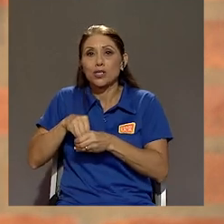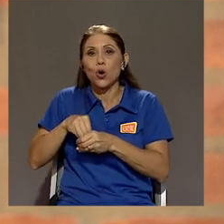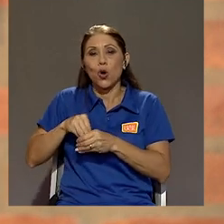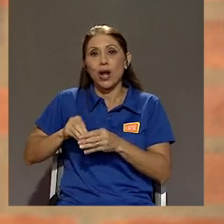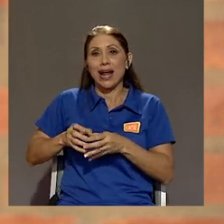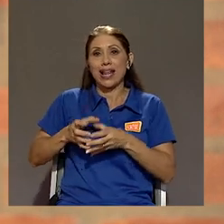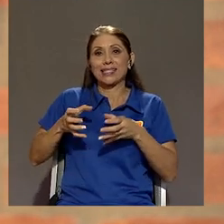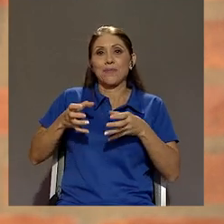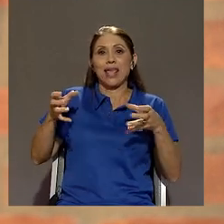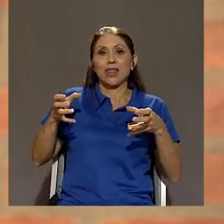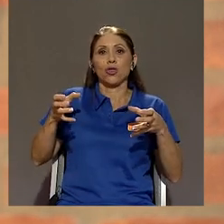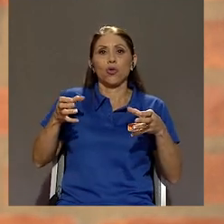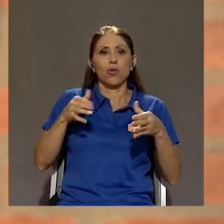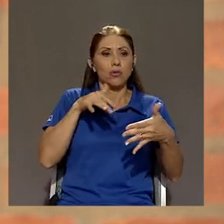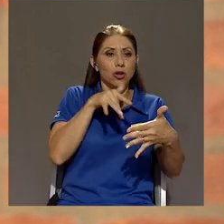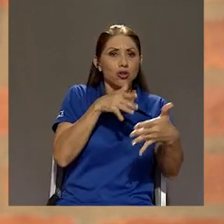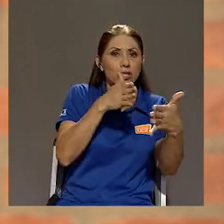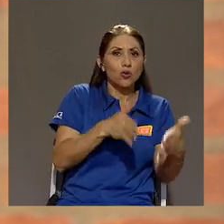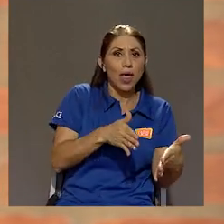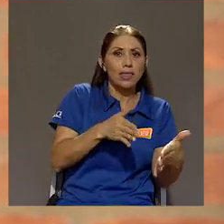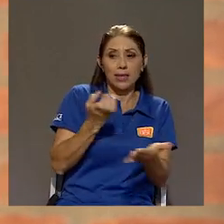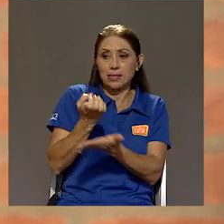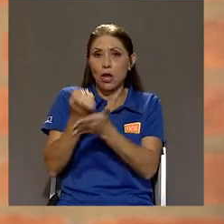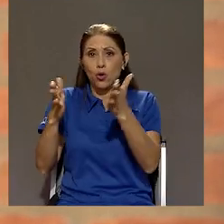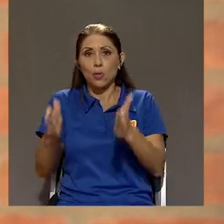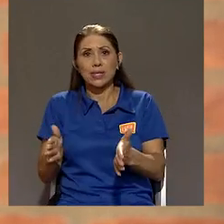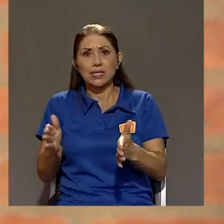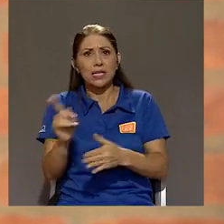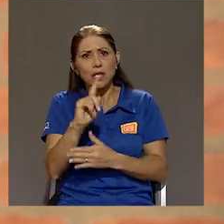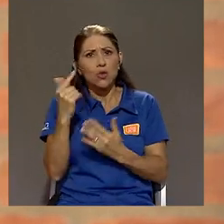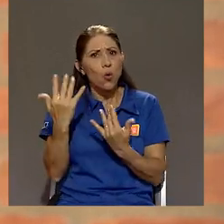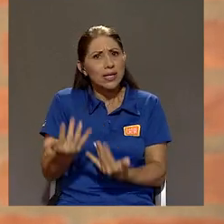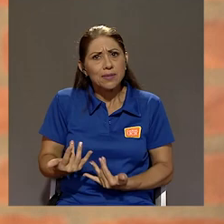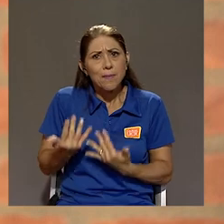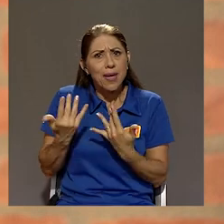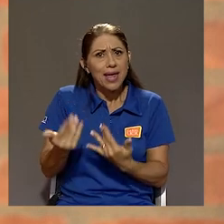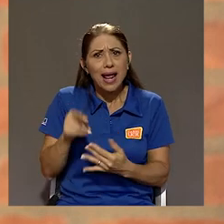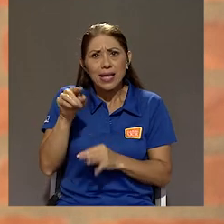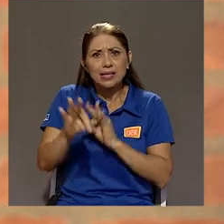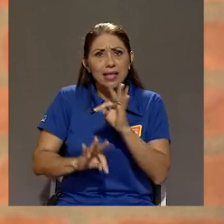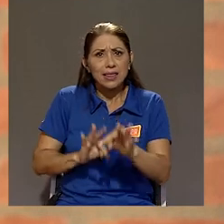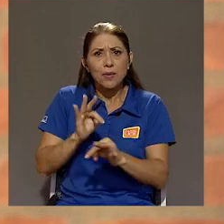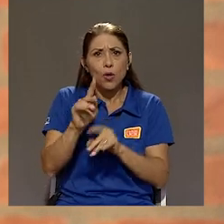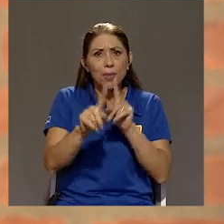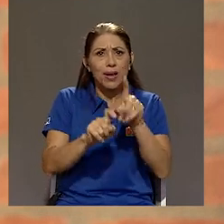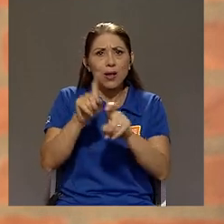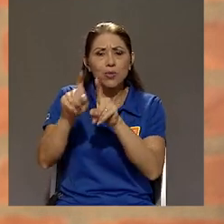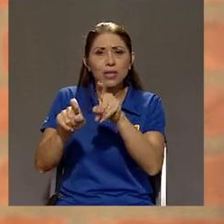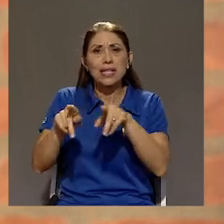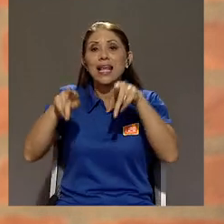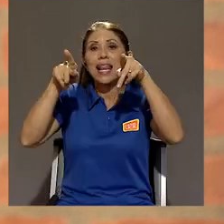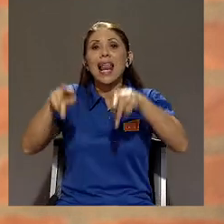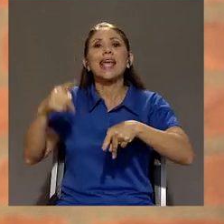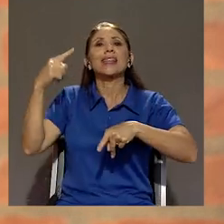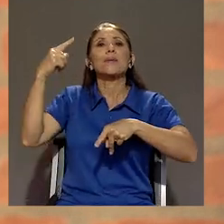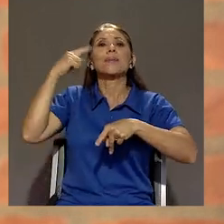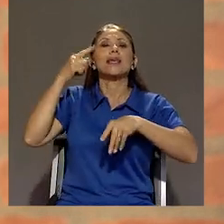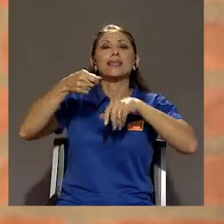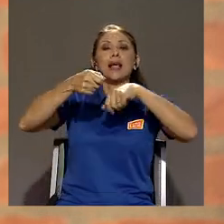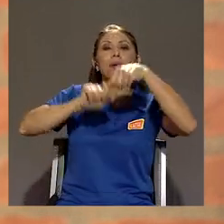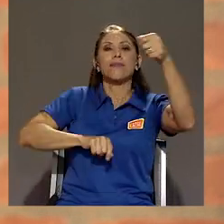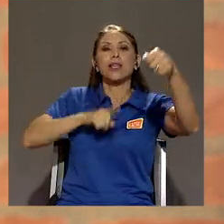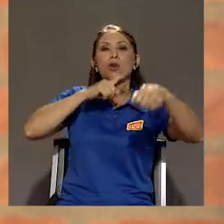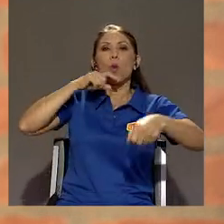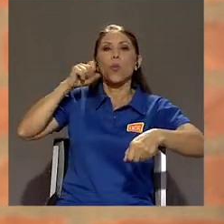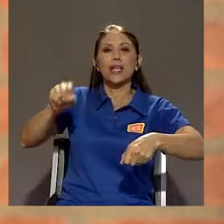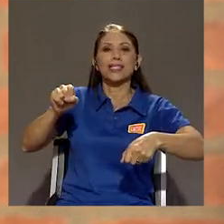Y los estudiantes, y en general los economistas, no esperan encontrarse ese tipo de preguntas, ¿verdad? La gente piensa en el manifiesto